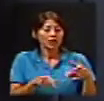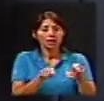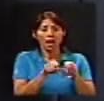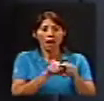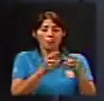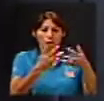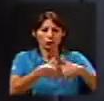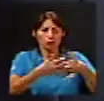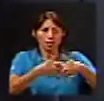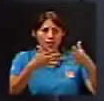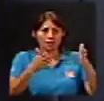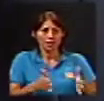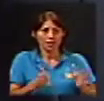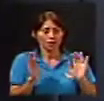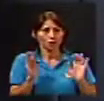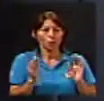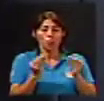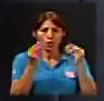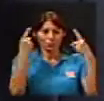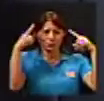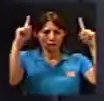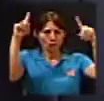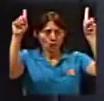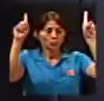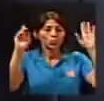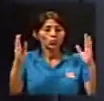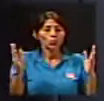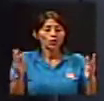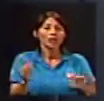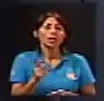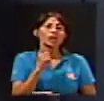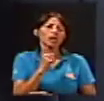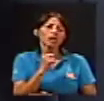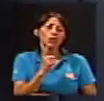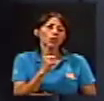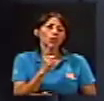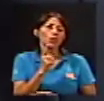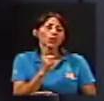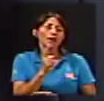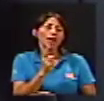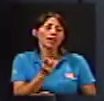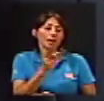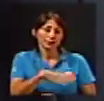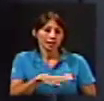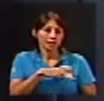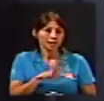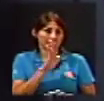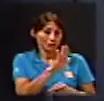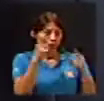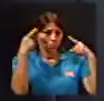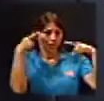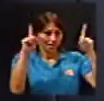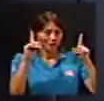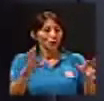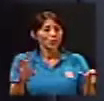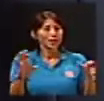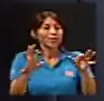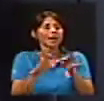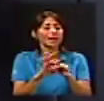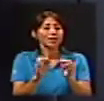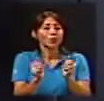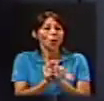empresario, hasta donde yo entiendo, muy exitoso, y una de las partes del éxito de don Felipe tiene que ver un poco